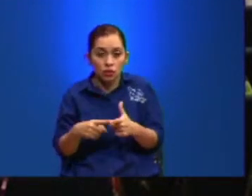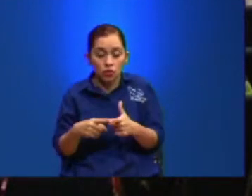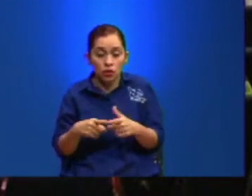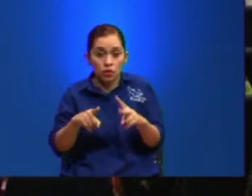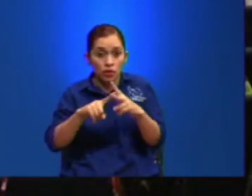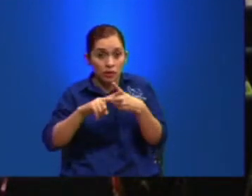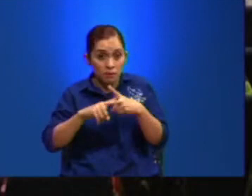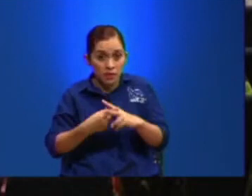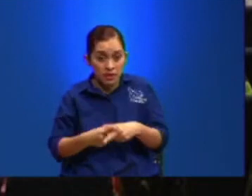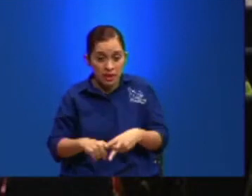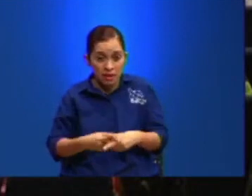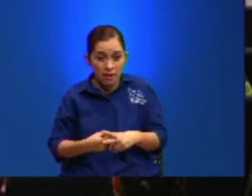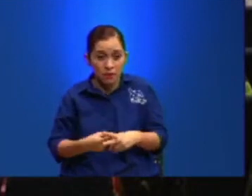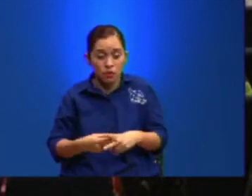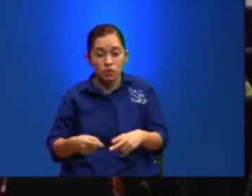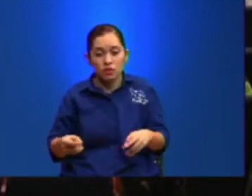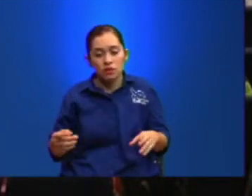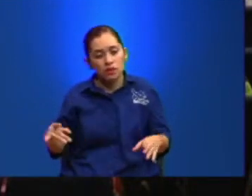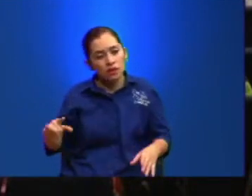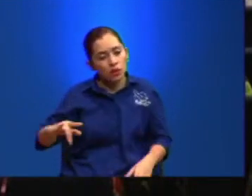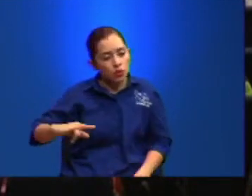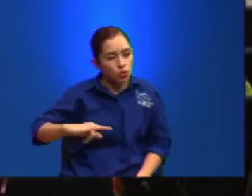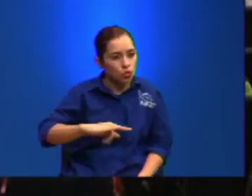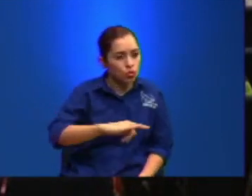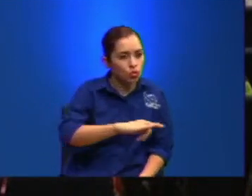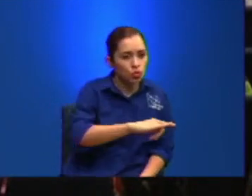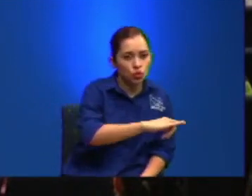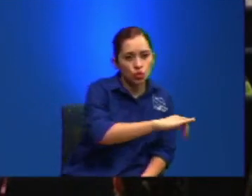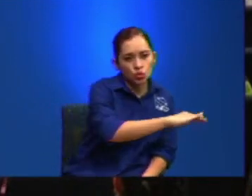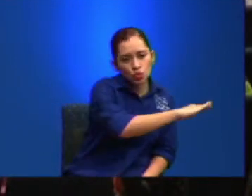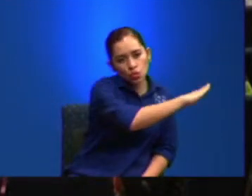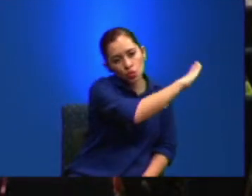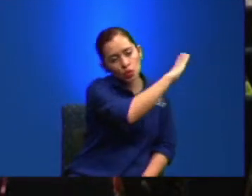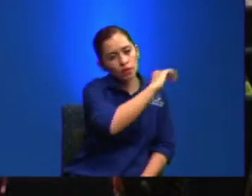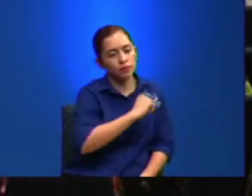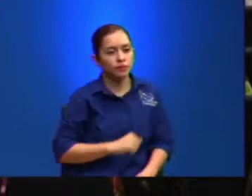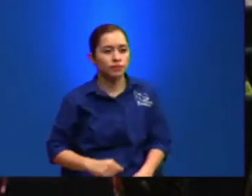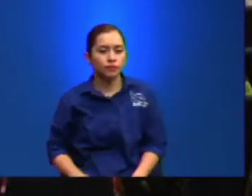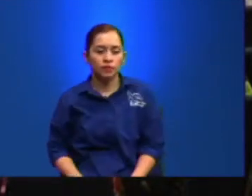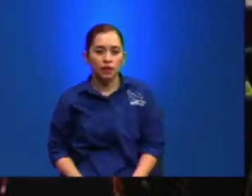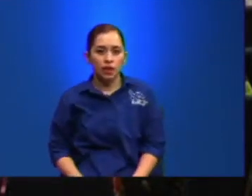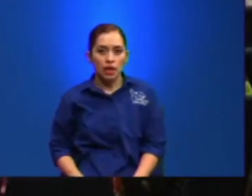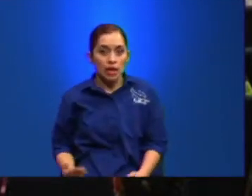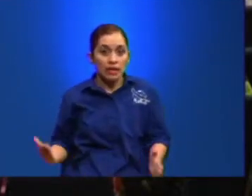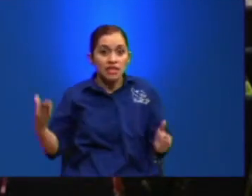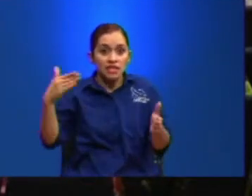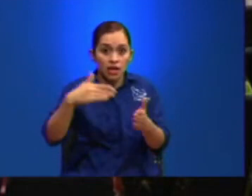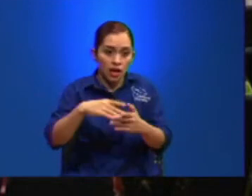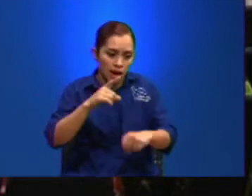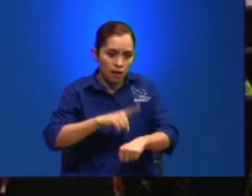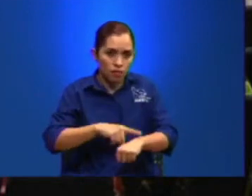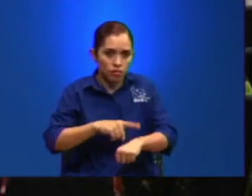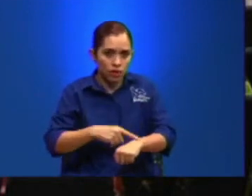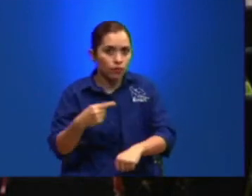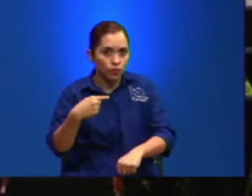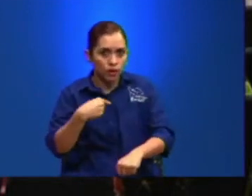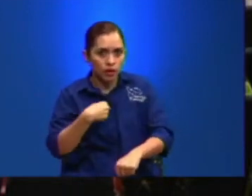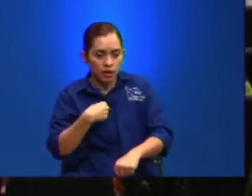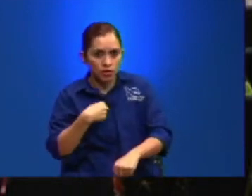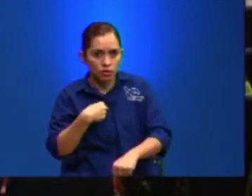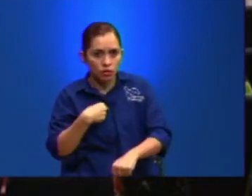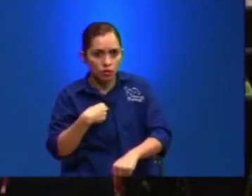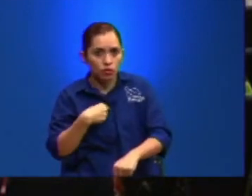nuestra plática bien cordial pero llega un momento en que yo sí decía no sé que estoy